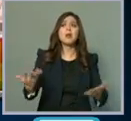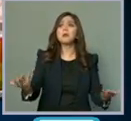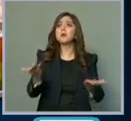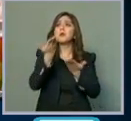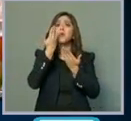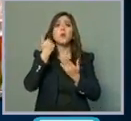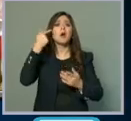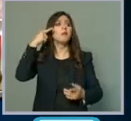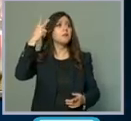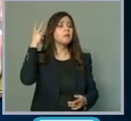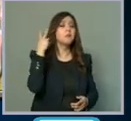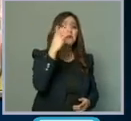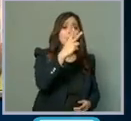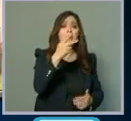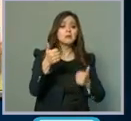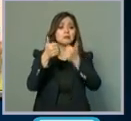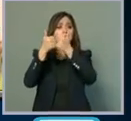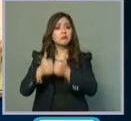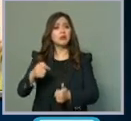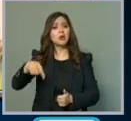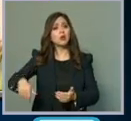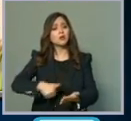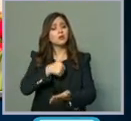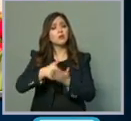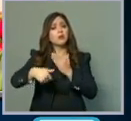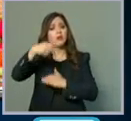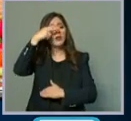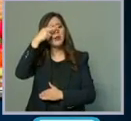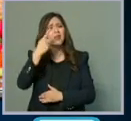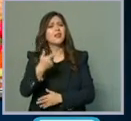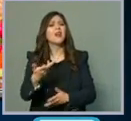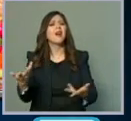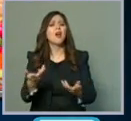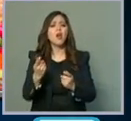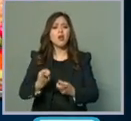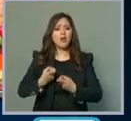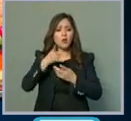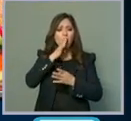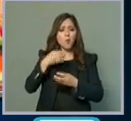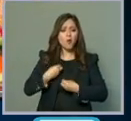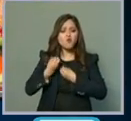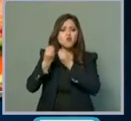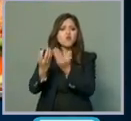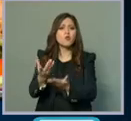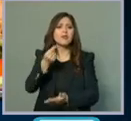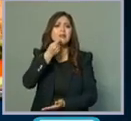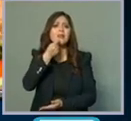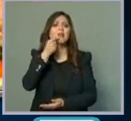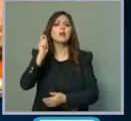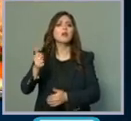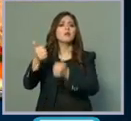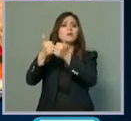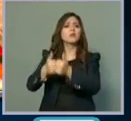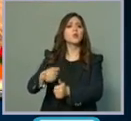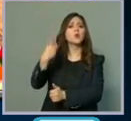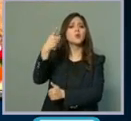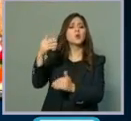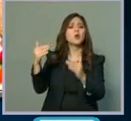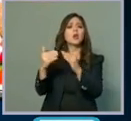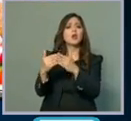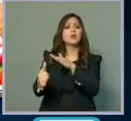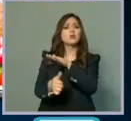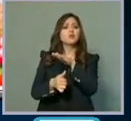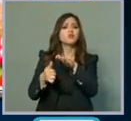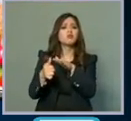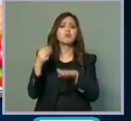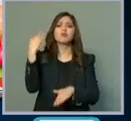ciudad o a disfrutar la ciudad. ¿Qué podemos darle a los niños que, por ejemplo, van a estar todo el día en casa y que tal vez van a estar viendo la tele, tal vez van a estar